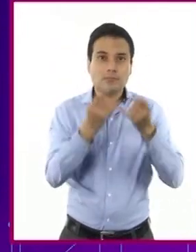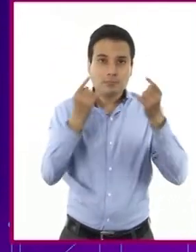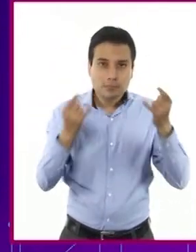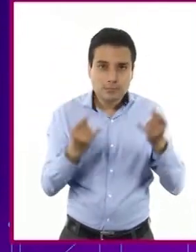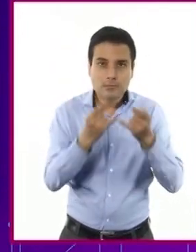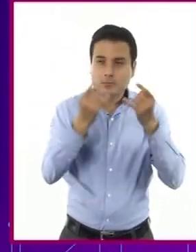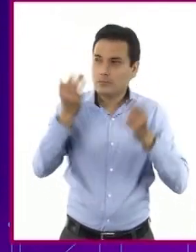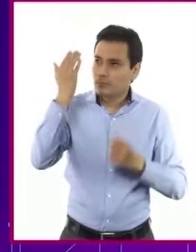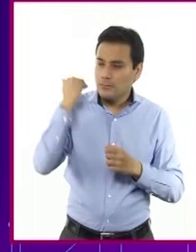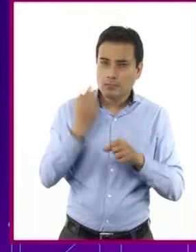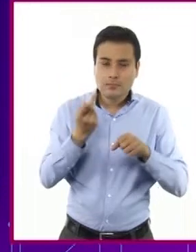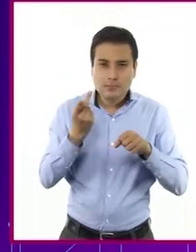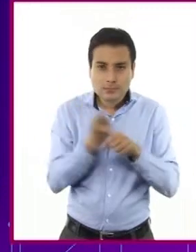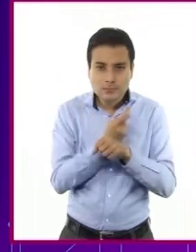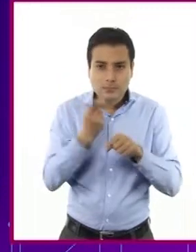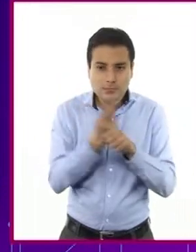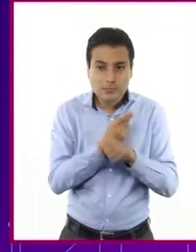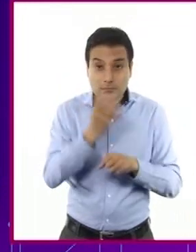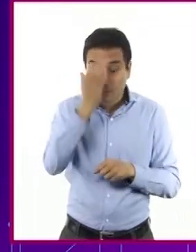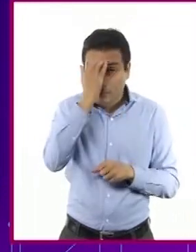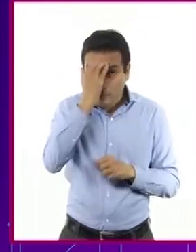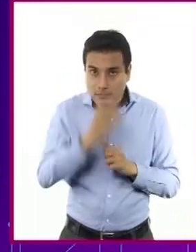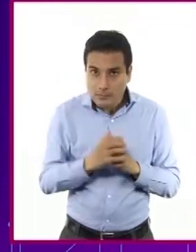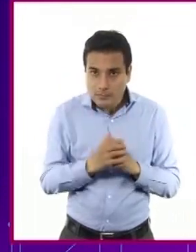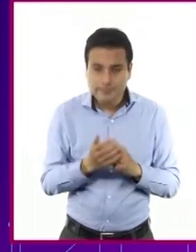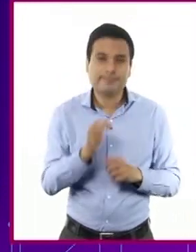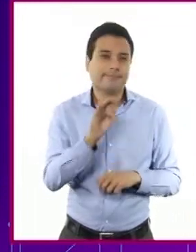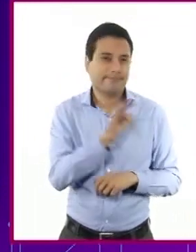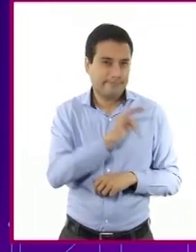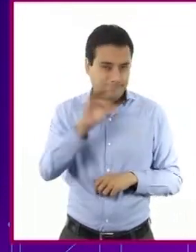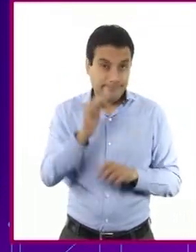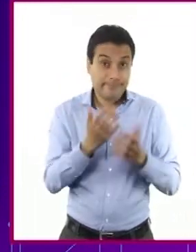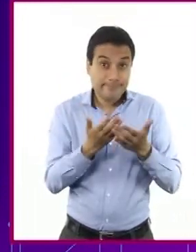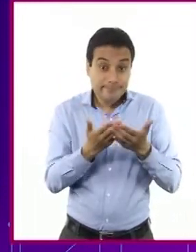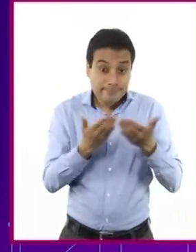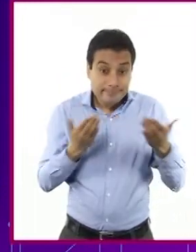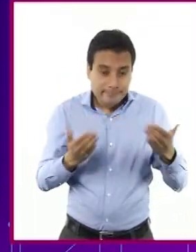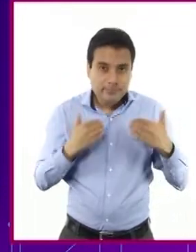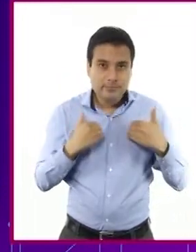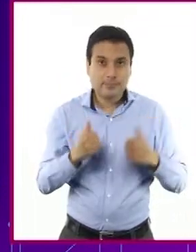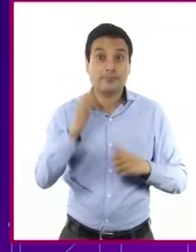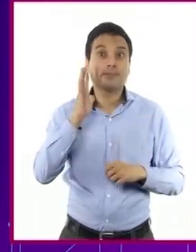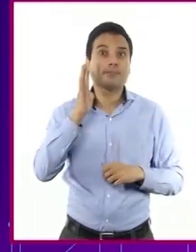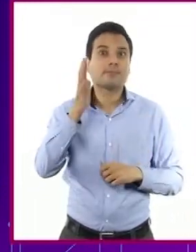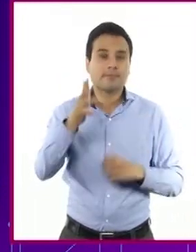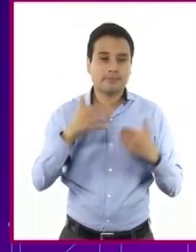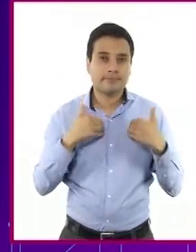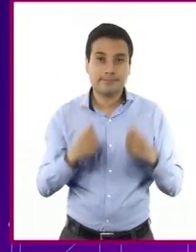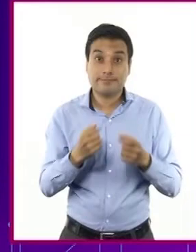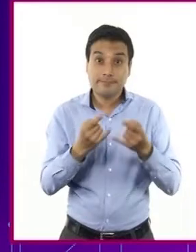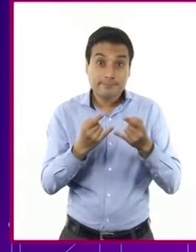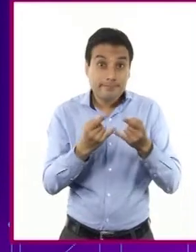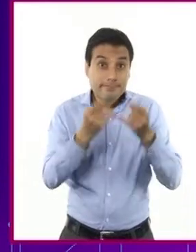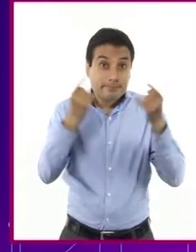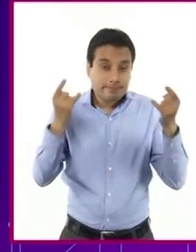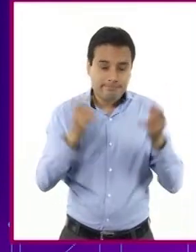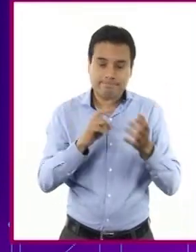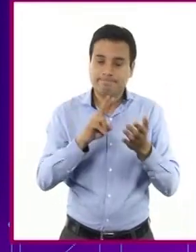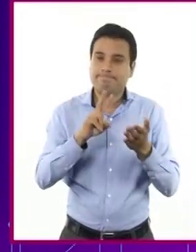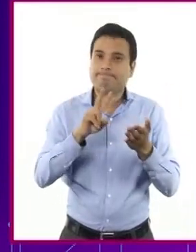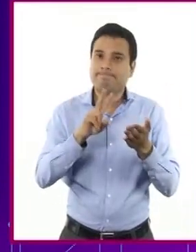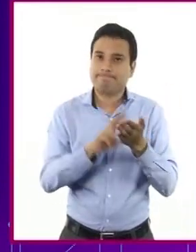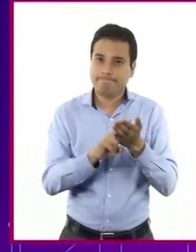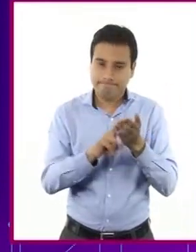presente y nos puede ayudar a entender el futuro. Así que ojo, la historia es una materia